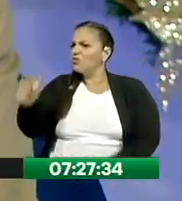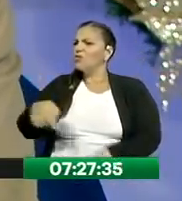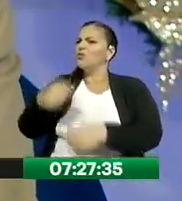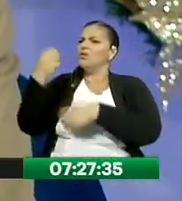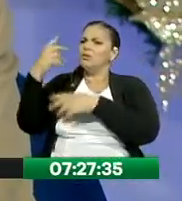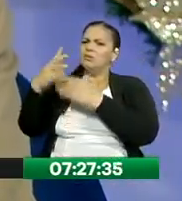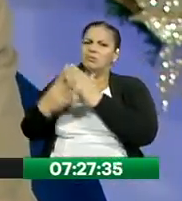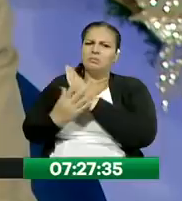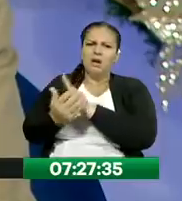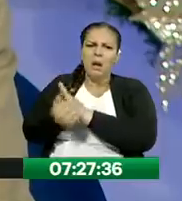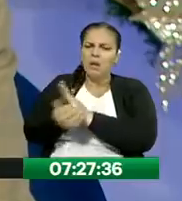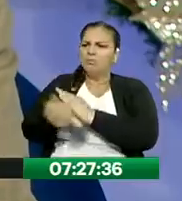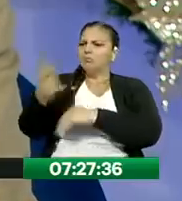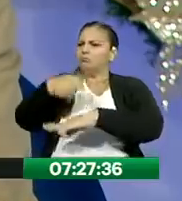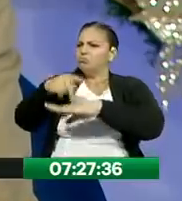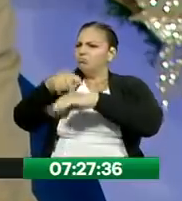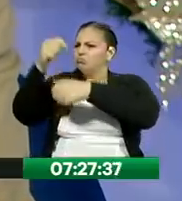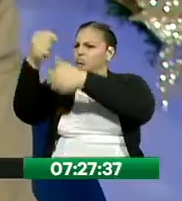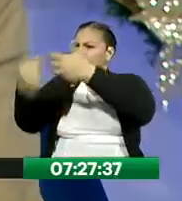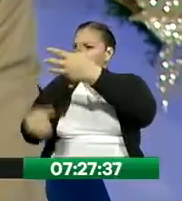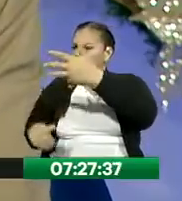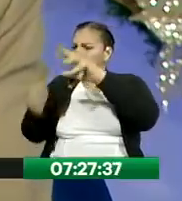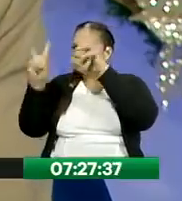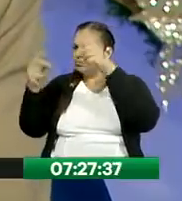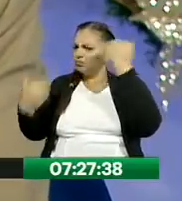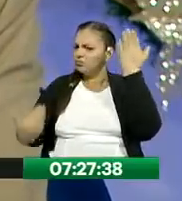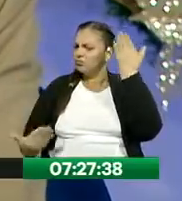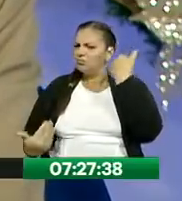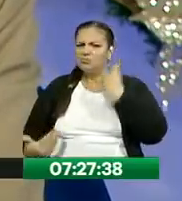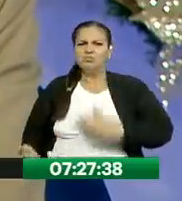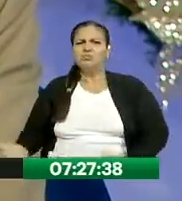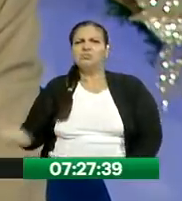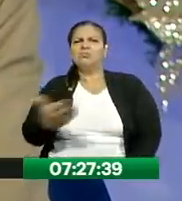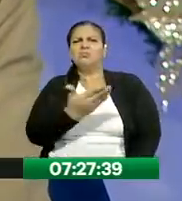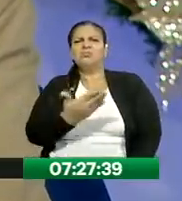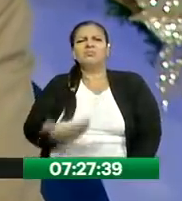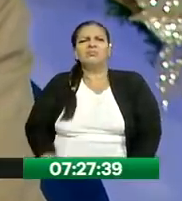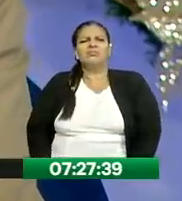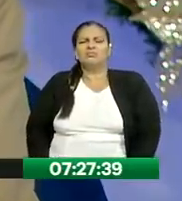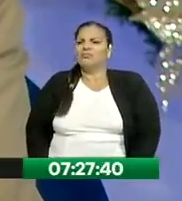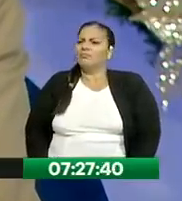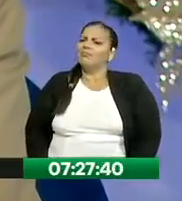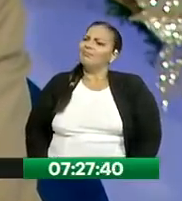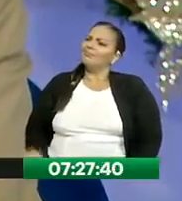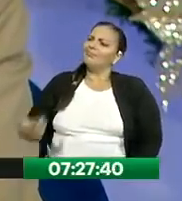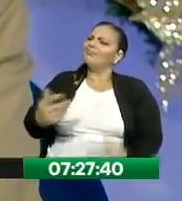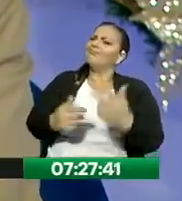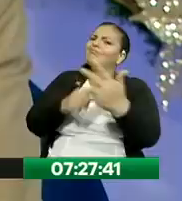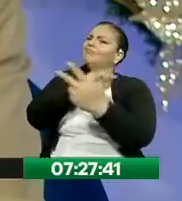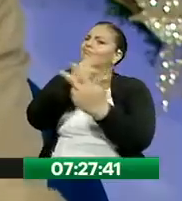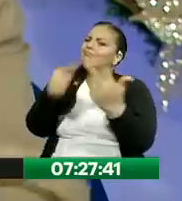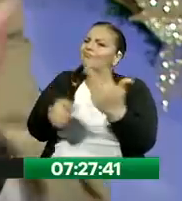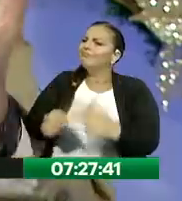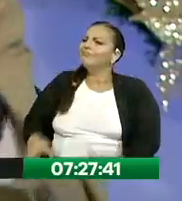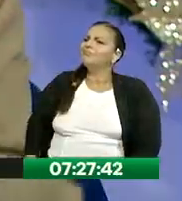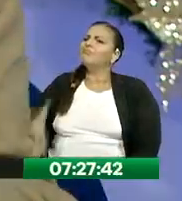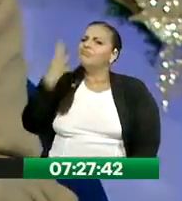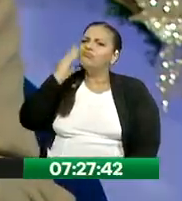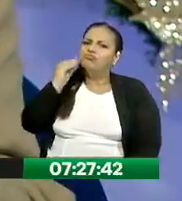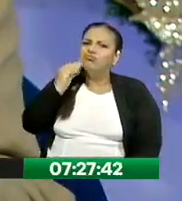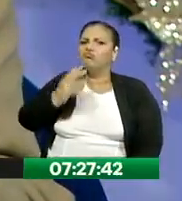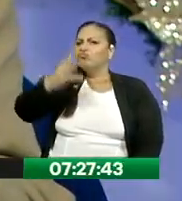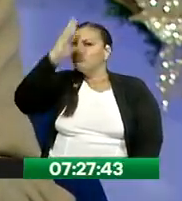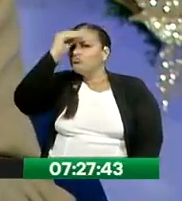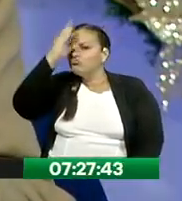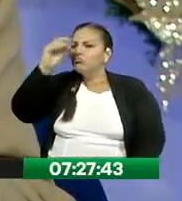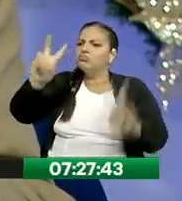general del Estado, de las diversas organizaciones a las cuales tiene que acudir el gobierno para obtener